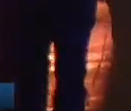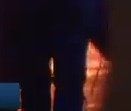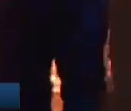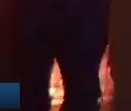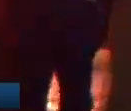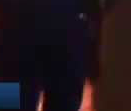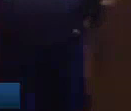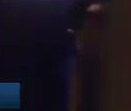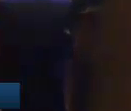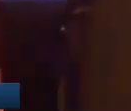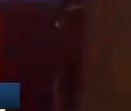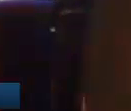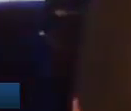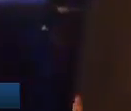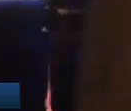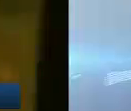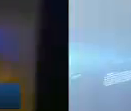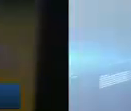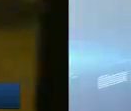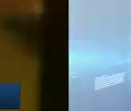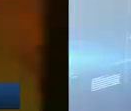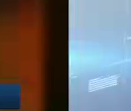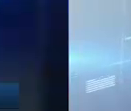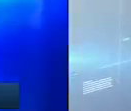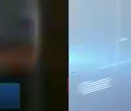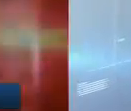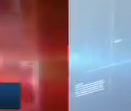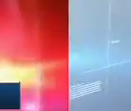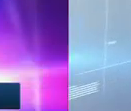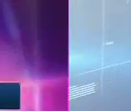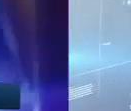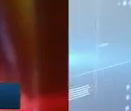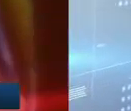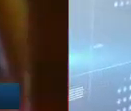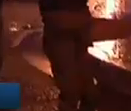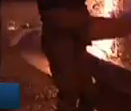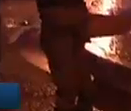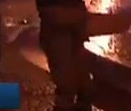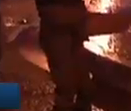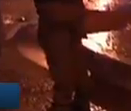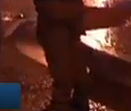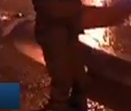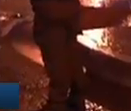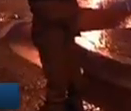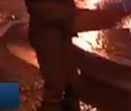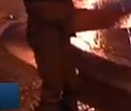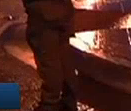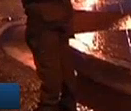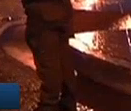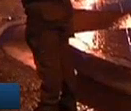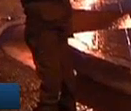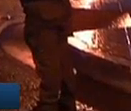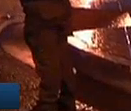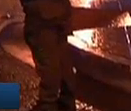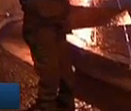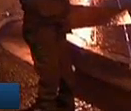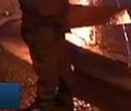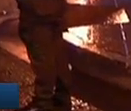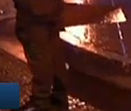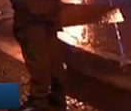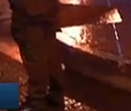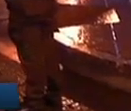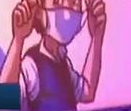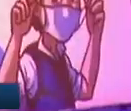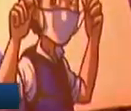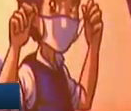Identifican los dos cadáveres que fueron hallados colgados en un paso peatonal en Durán. El alcalde de ese cantón se reunió con el mando policial de la zona